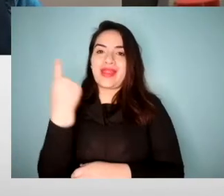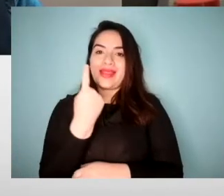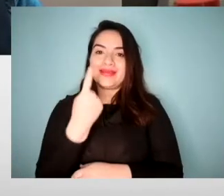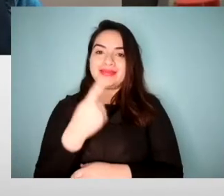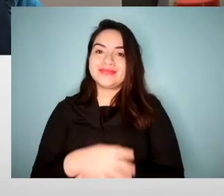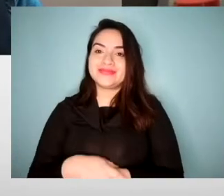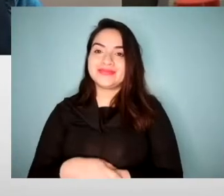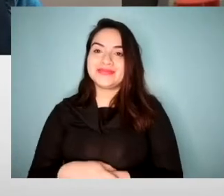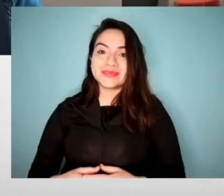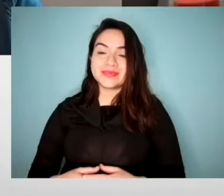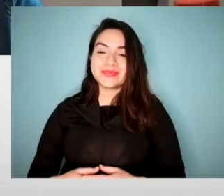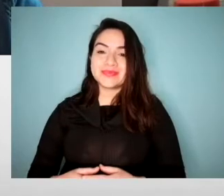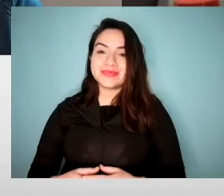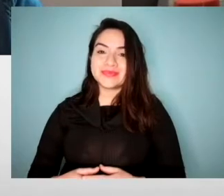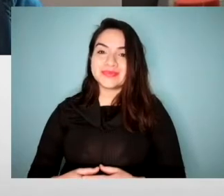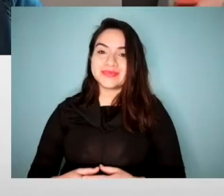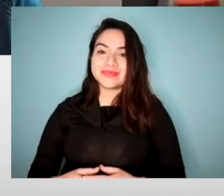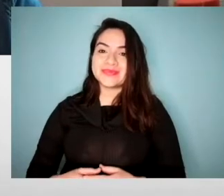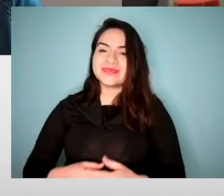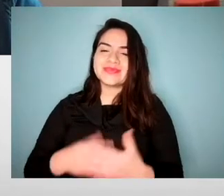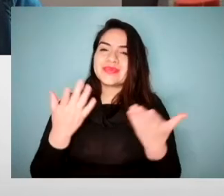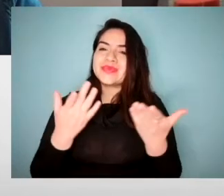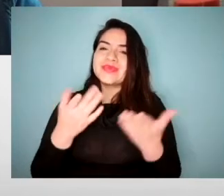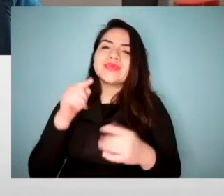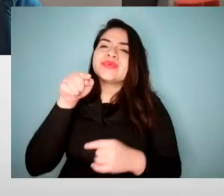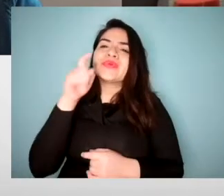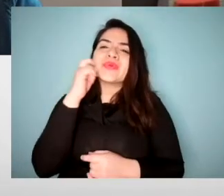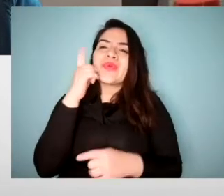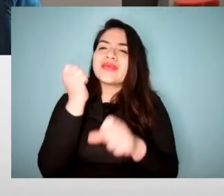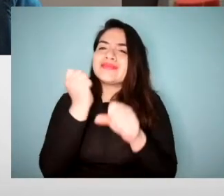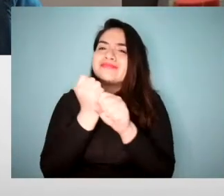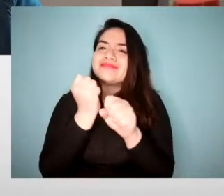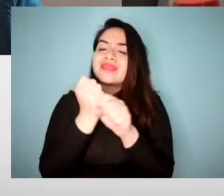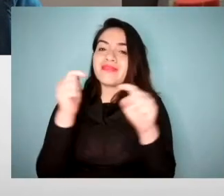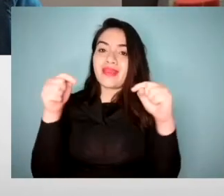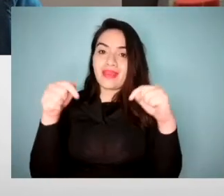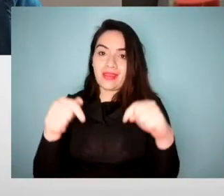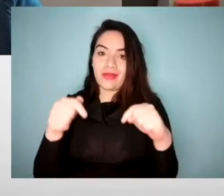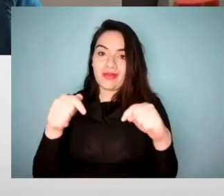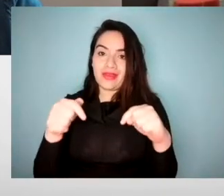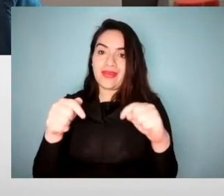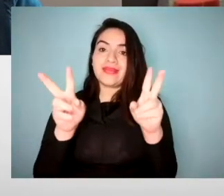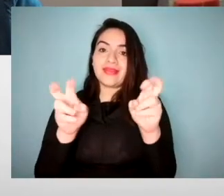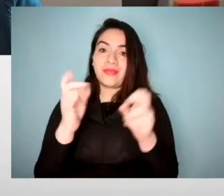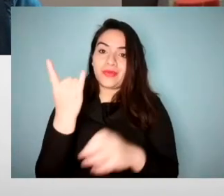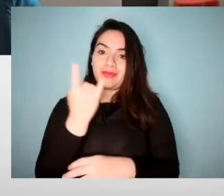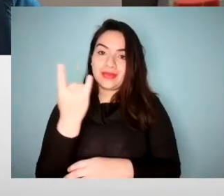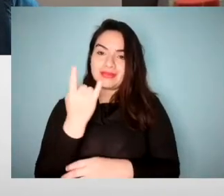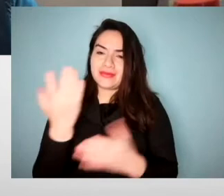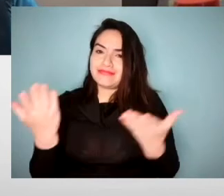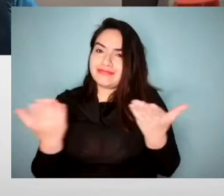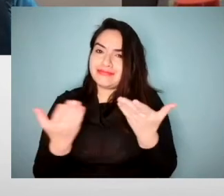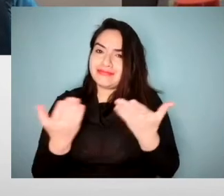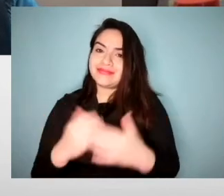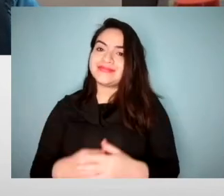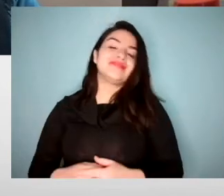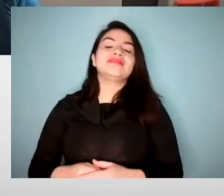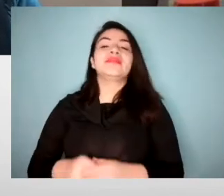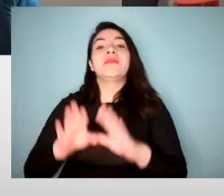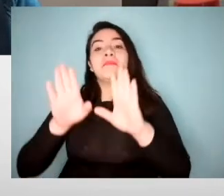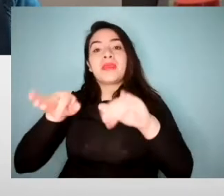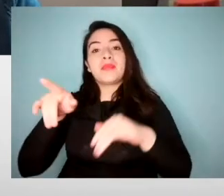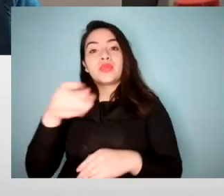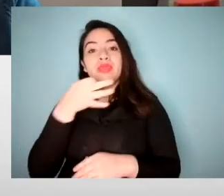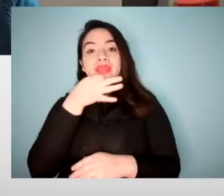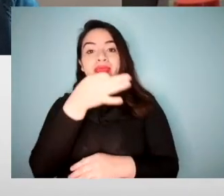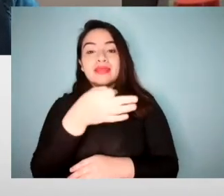Súper interesante. ¿A qué te dedicas en este momento dentro de la universidad? Como tú decías al inicio, después de estudiar